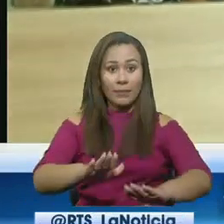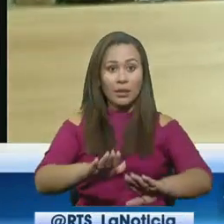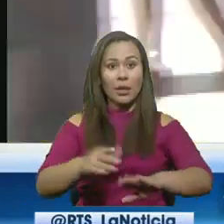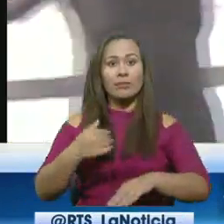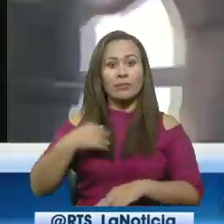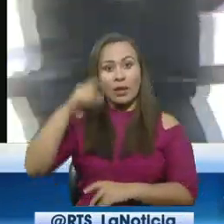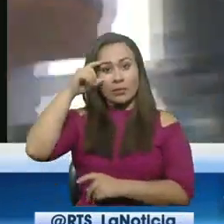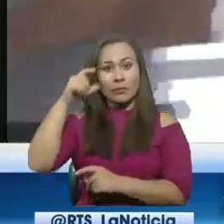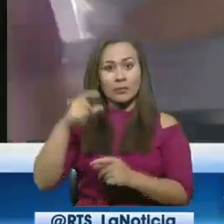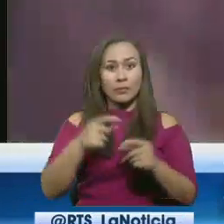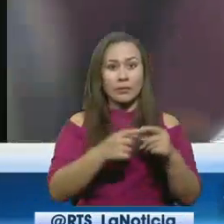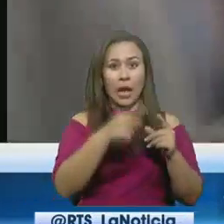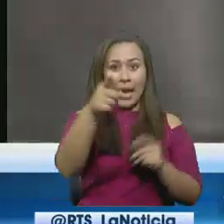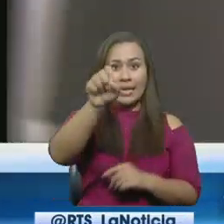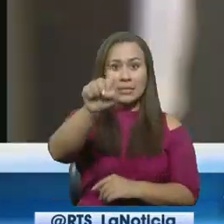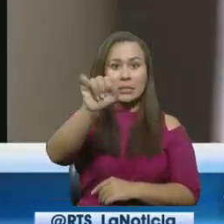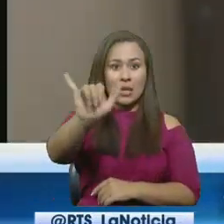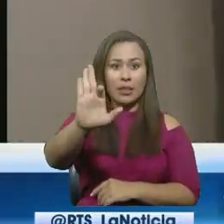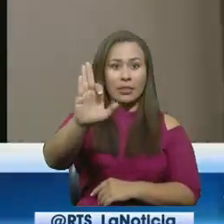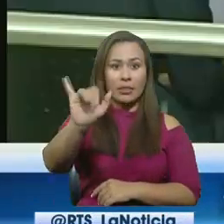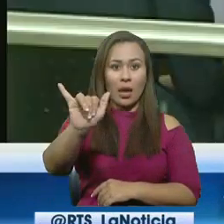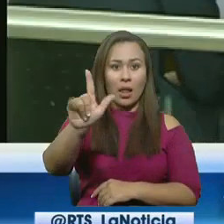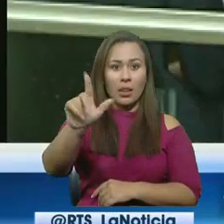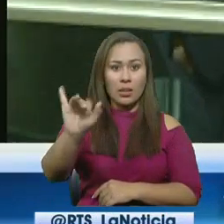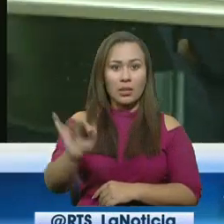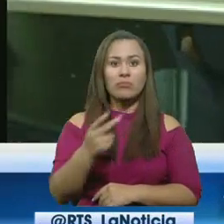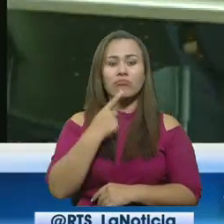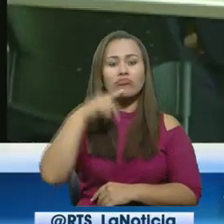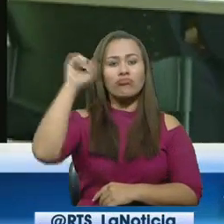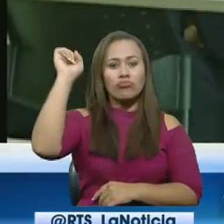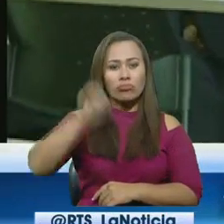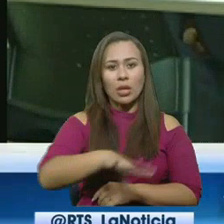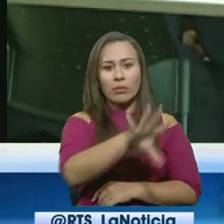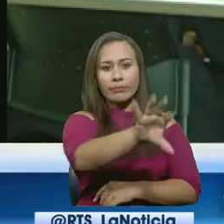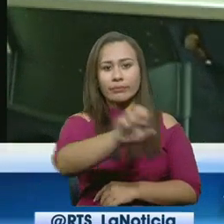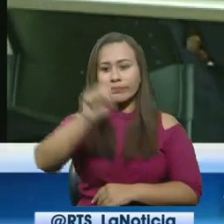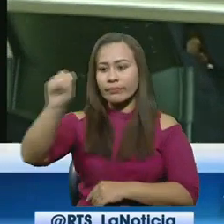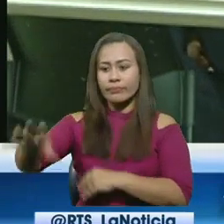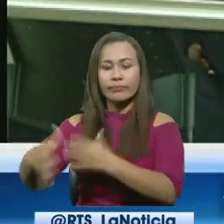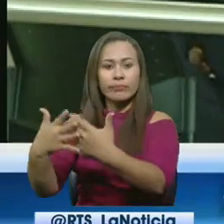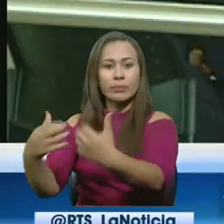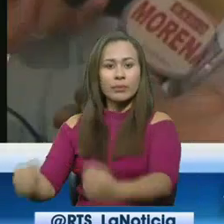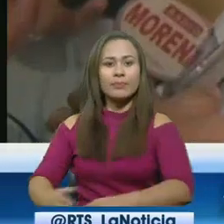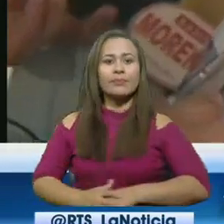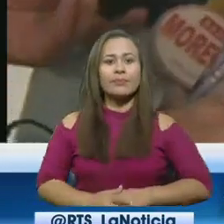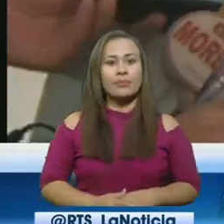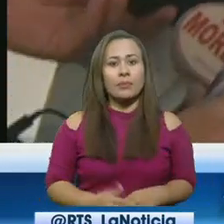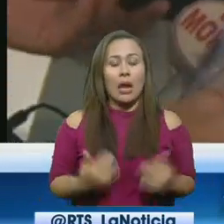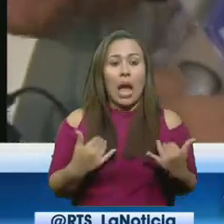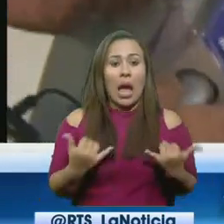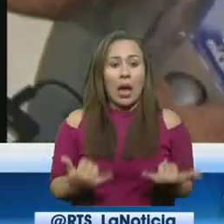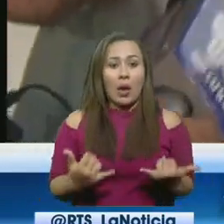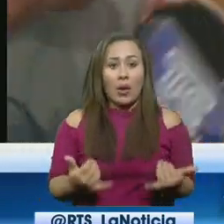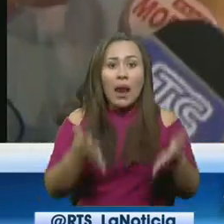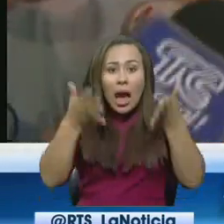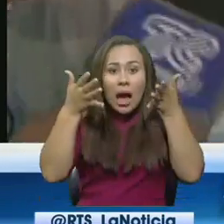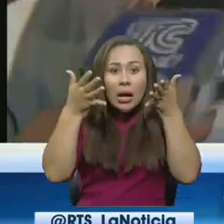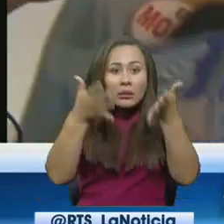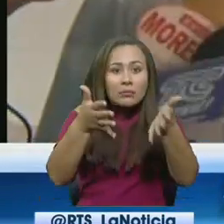fiscal Stalin Coca confirmó cuál fue el dictamen del juez que conoció la causa. La prioridad uno